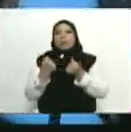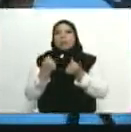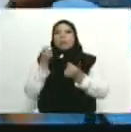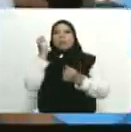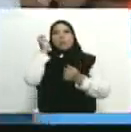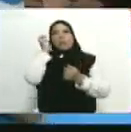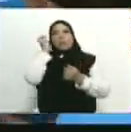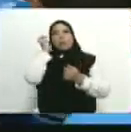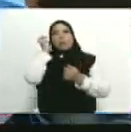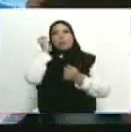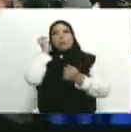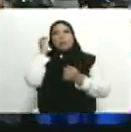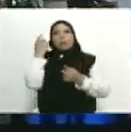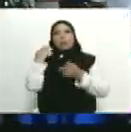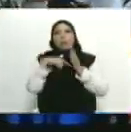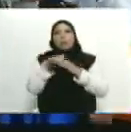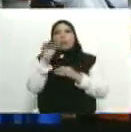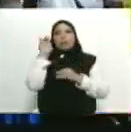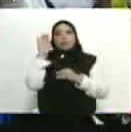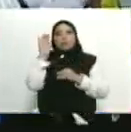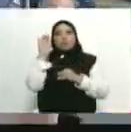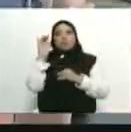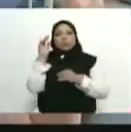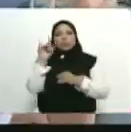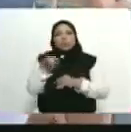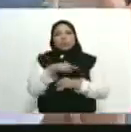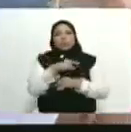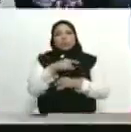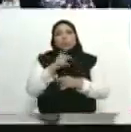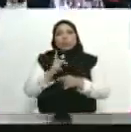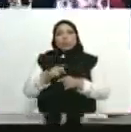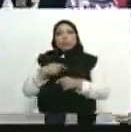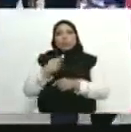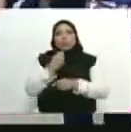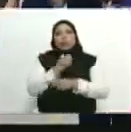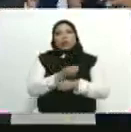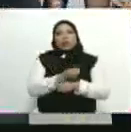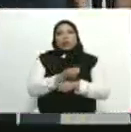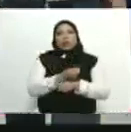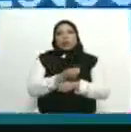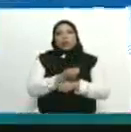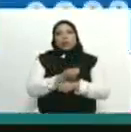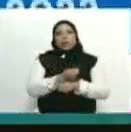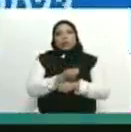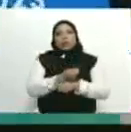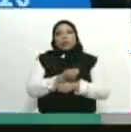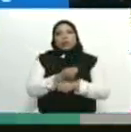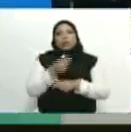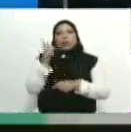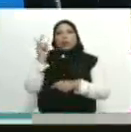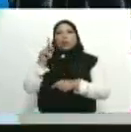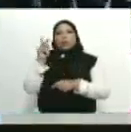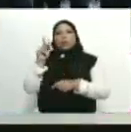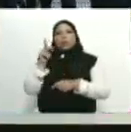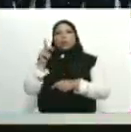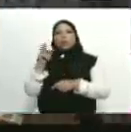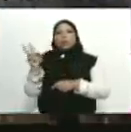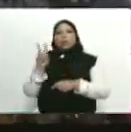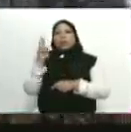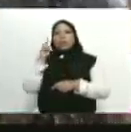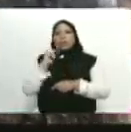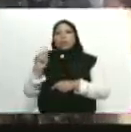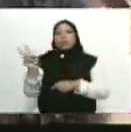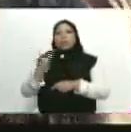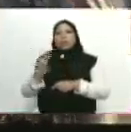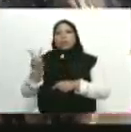muchachos y muchachas tengan su carrera universitaria y se gradúen y sean profesionales de la República Bolivariana